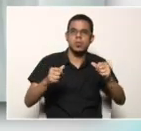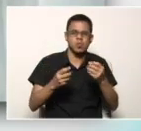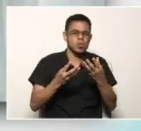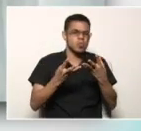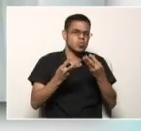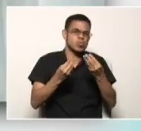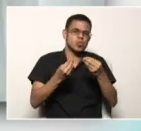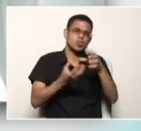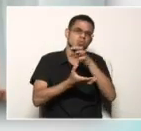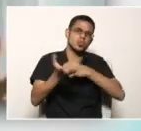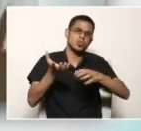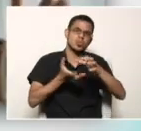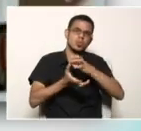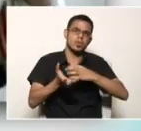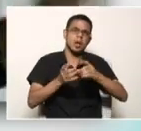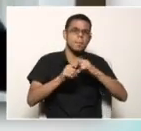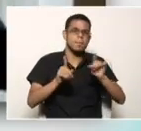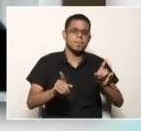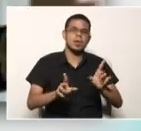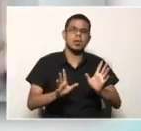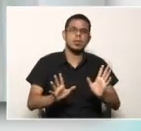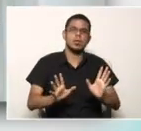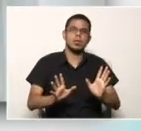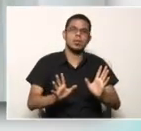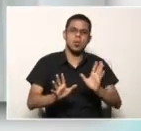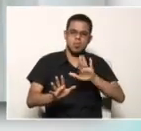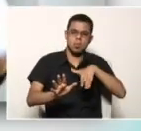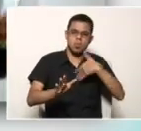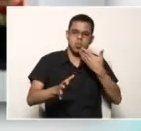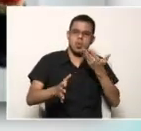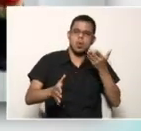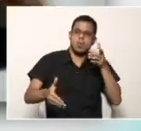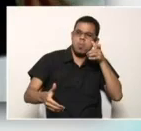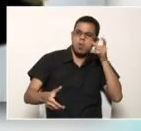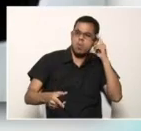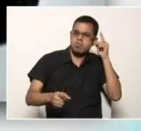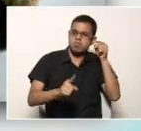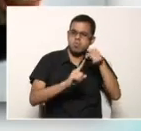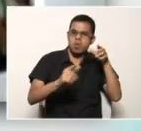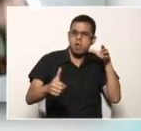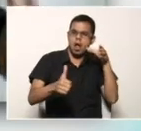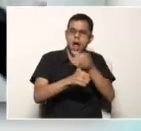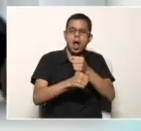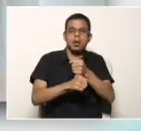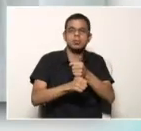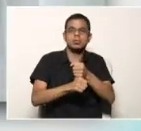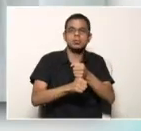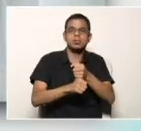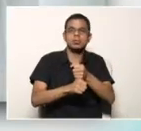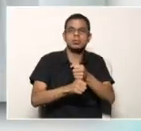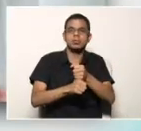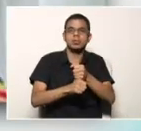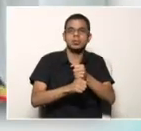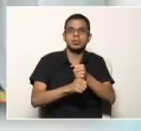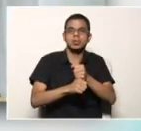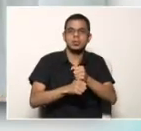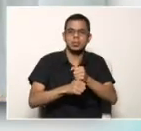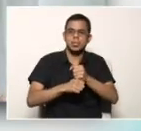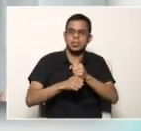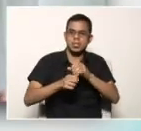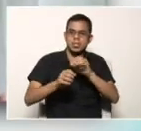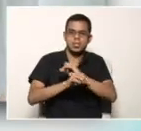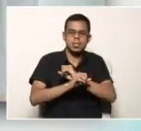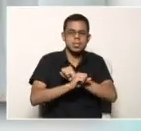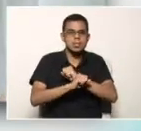penurias que logramos imponer nuestro proceso de emancipación. Impactamos profundamente en